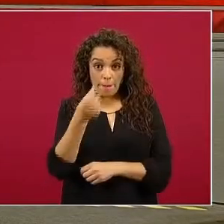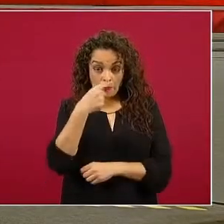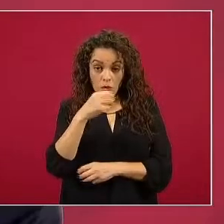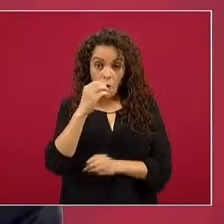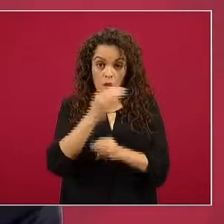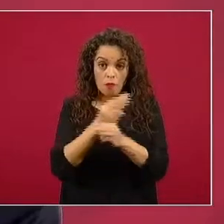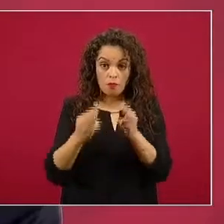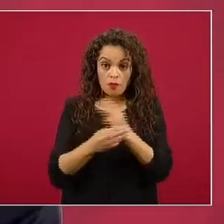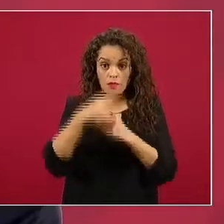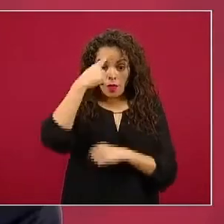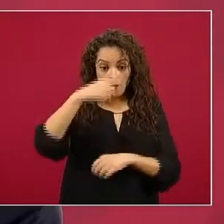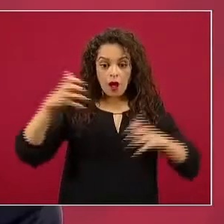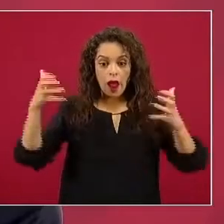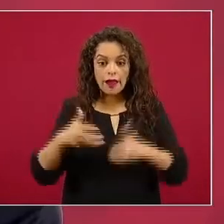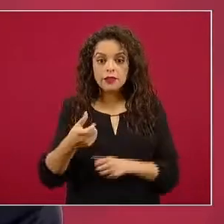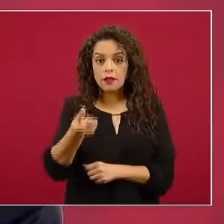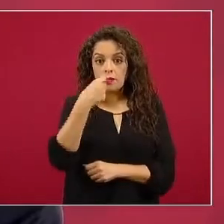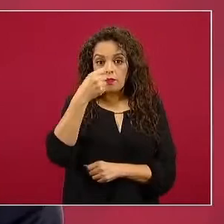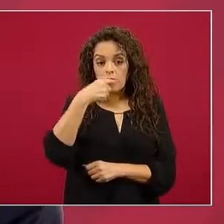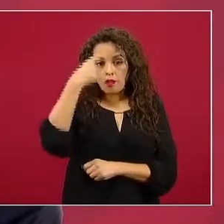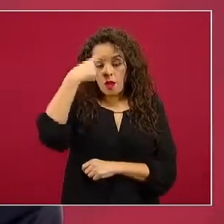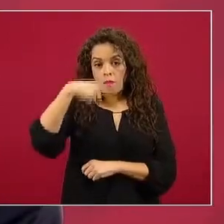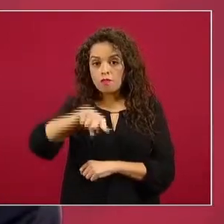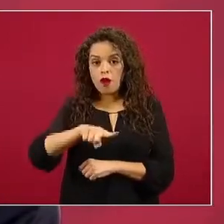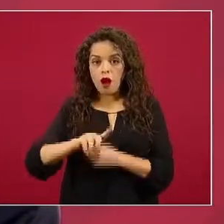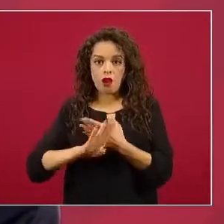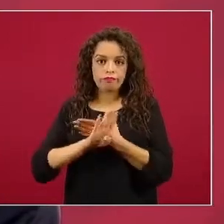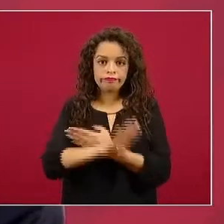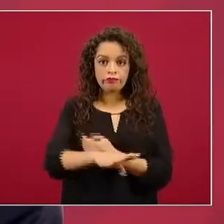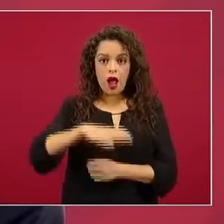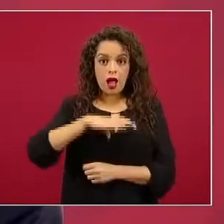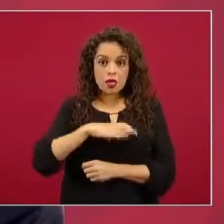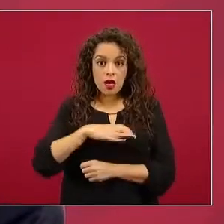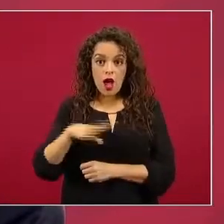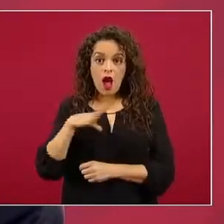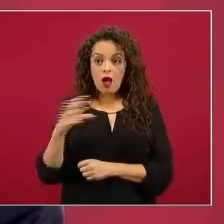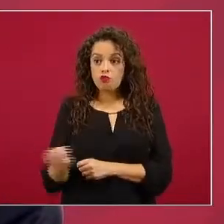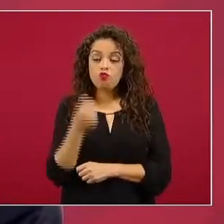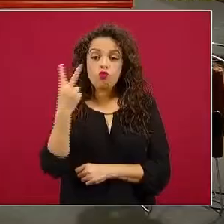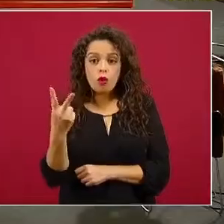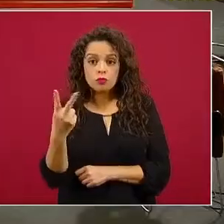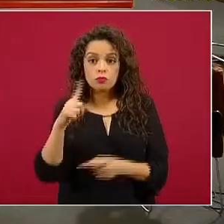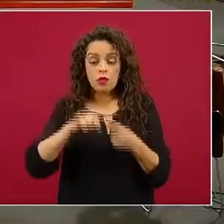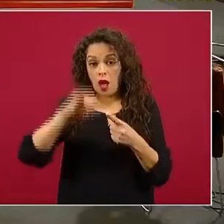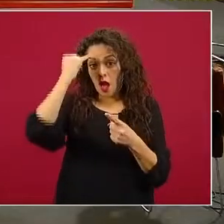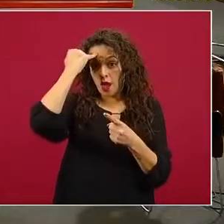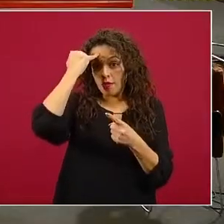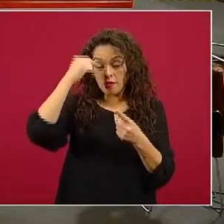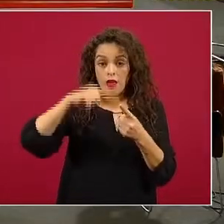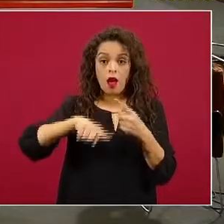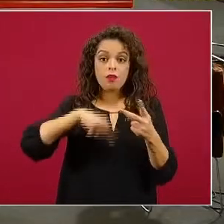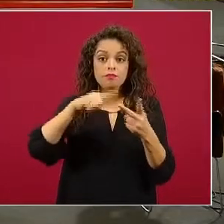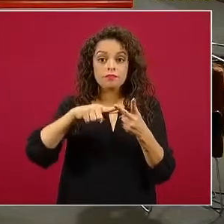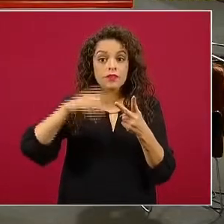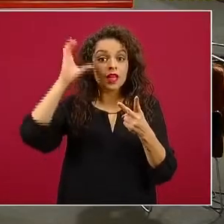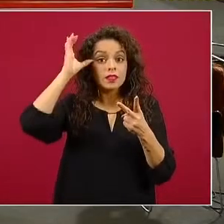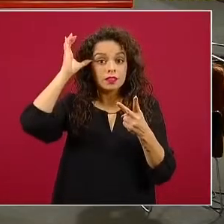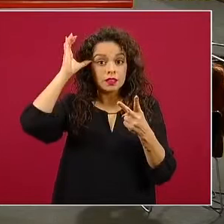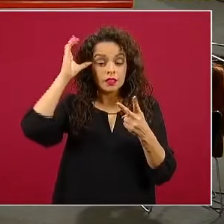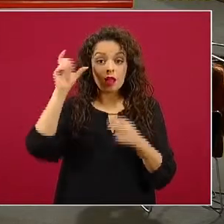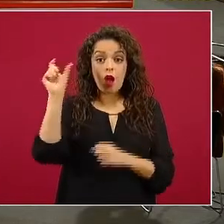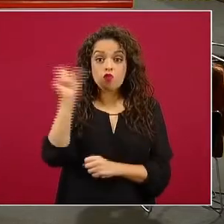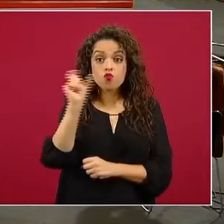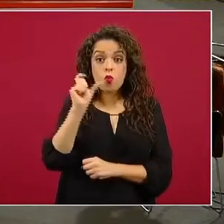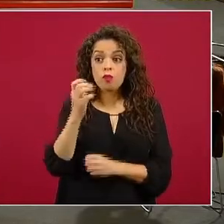la fabricación de medicamentos contra el cáncer son prácticamente dos, India y China, y en un momento dado, cuando se afecta la